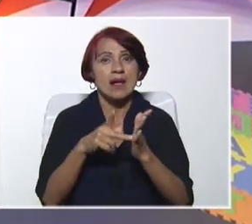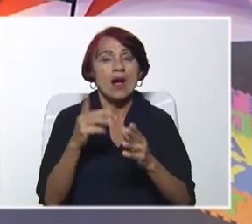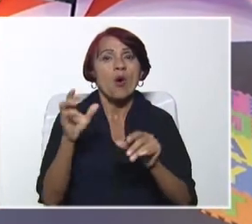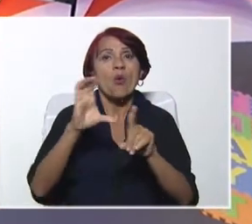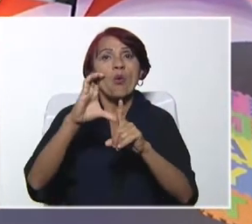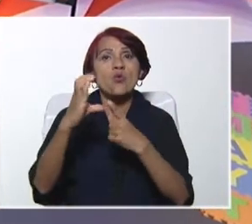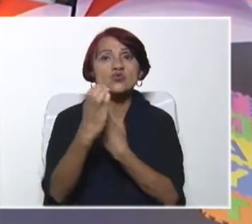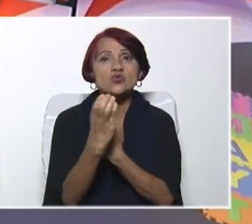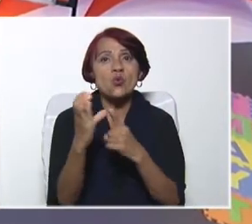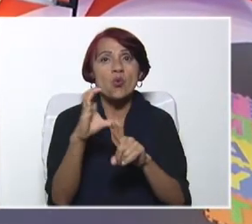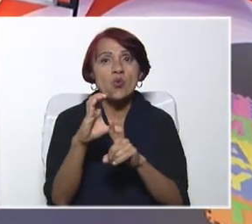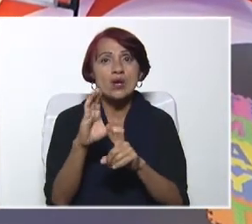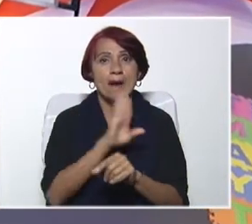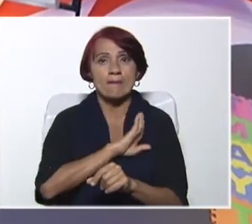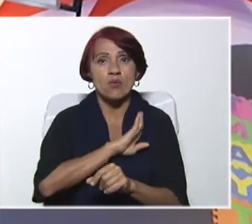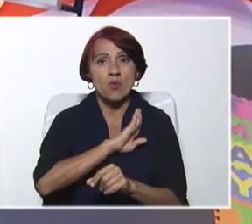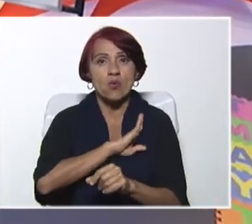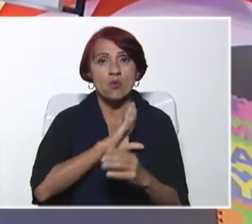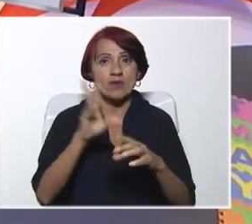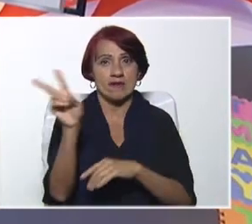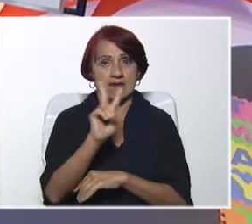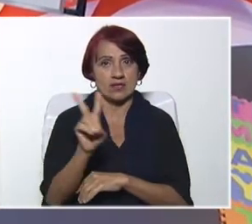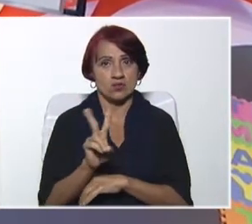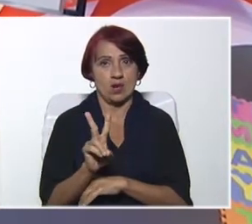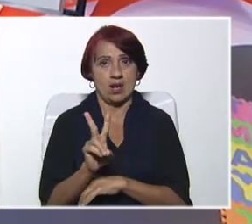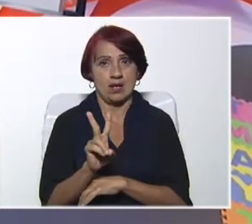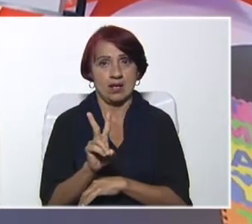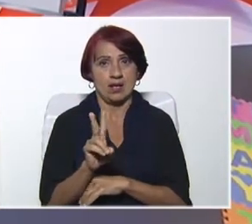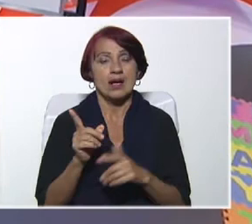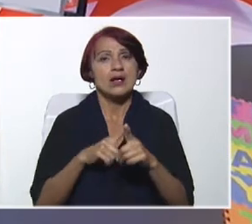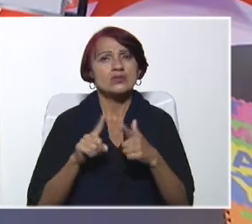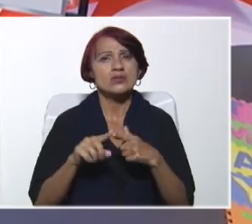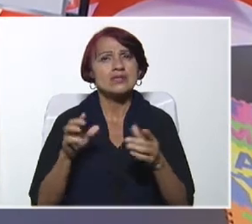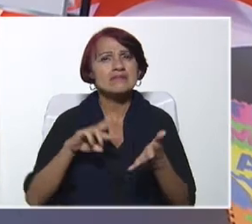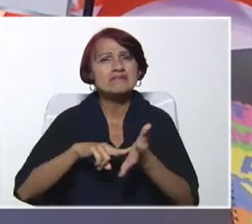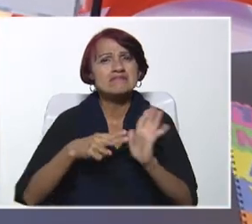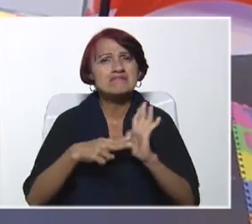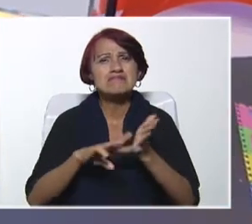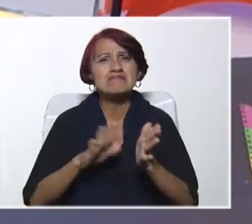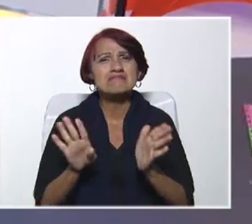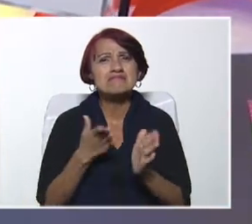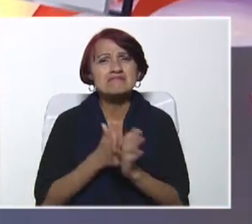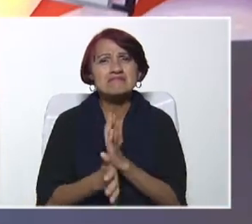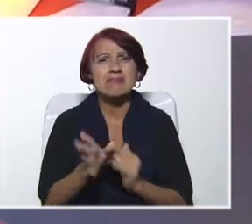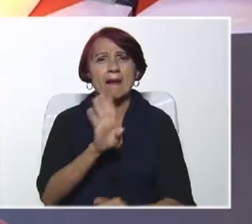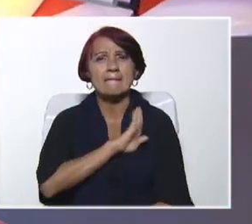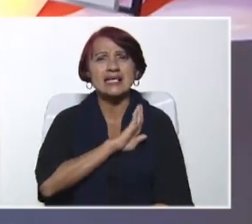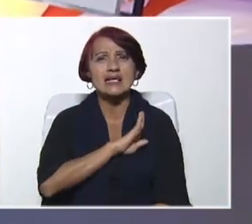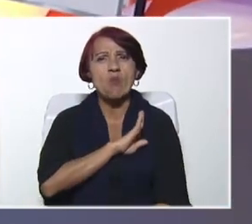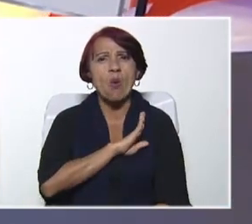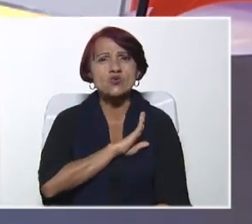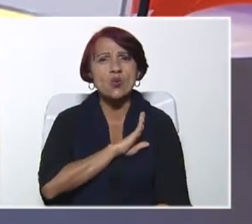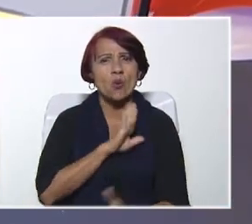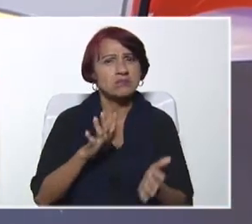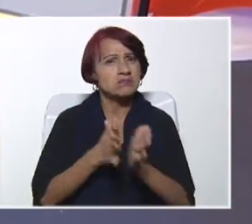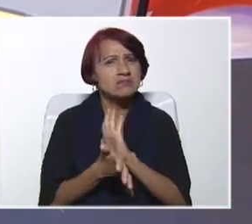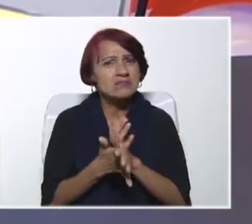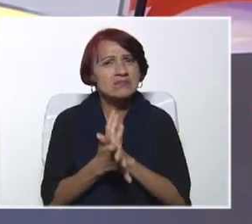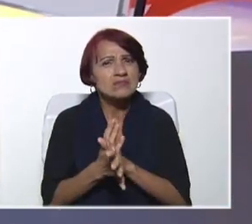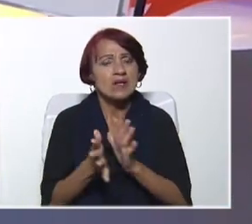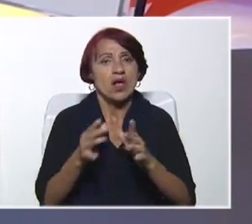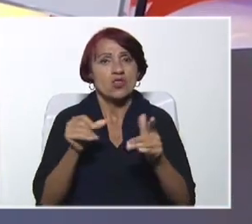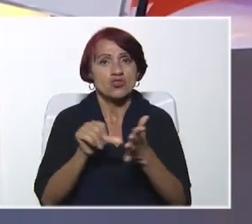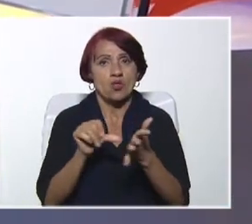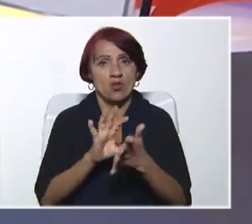naturales y culturales de Venezuela. ¿Qué es un patrimonio? Un patrimonio es un bien que una persona